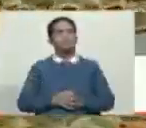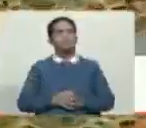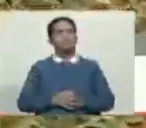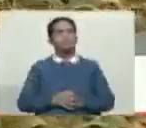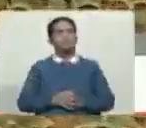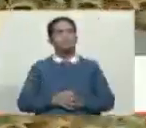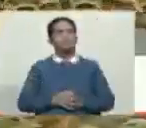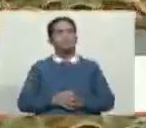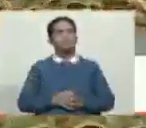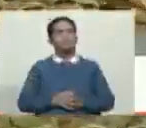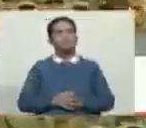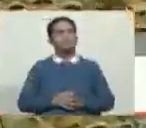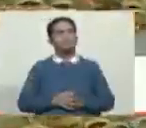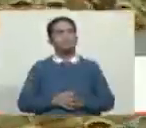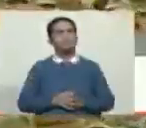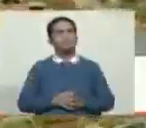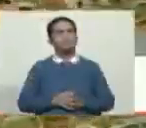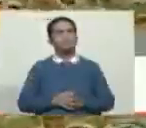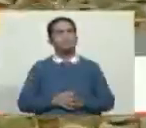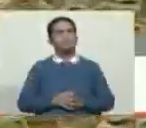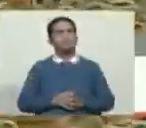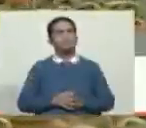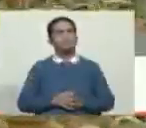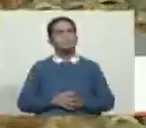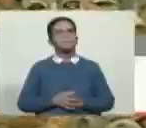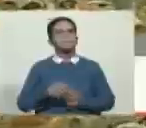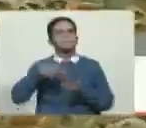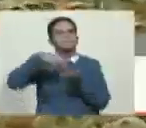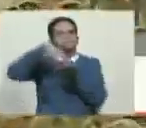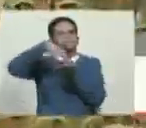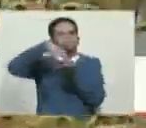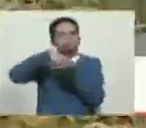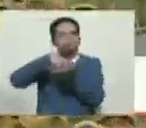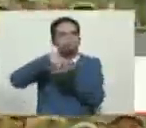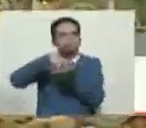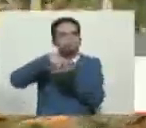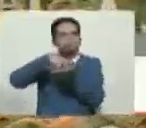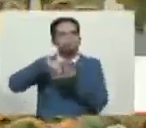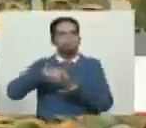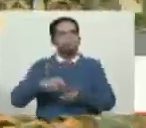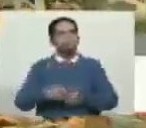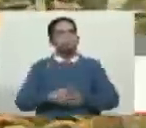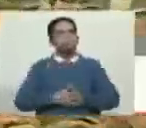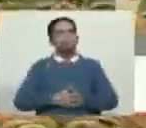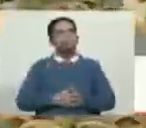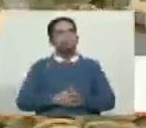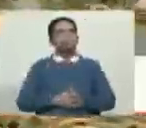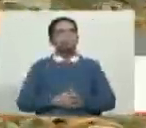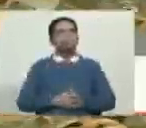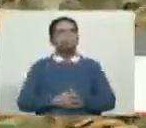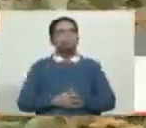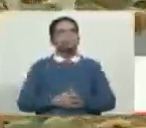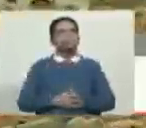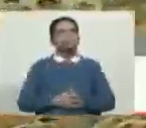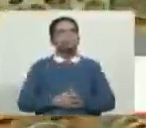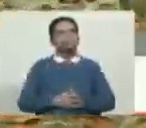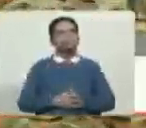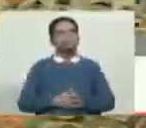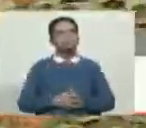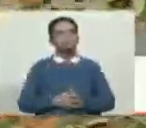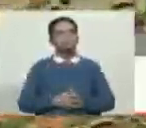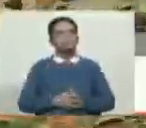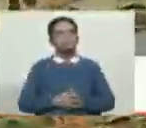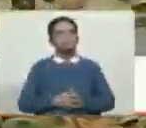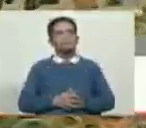las tropas que destacábamos son más de 2.500 hombres y mujeres del personal militar acantonado en